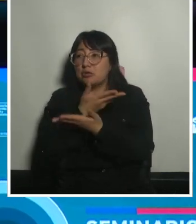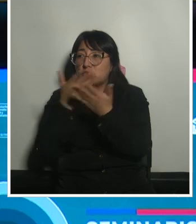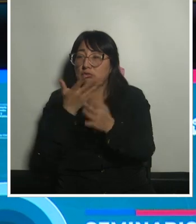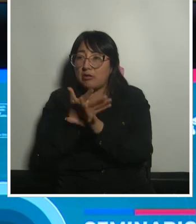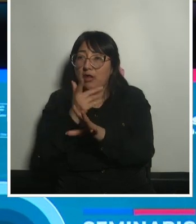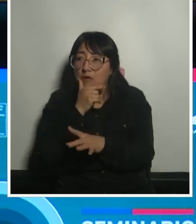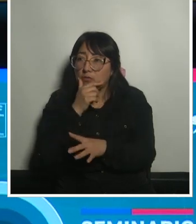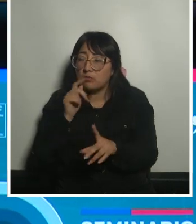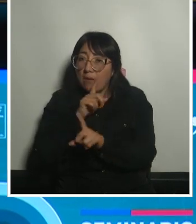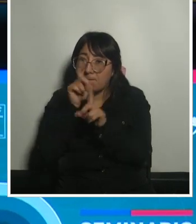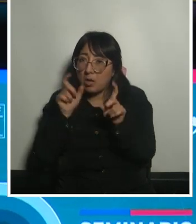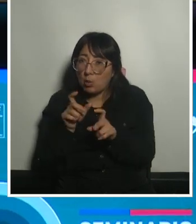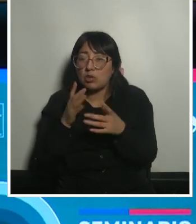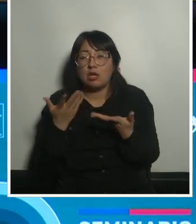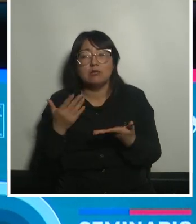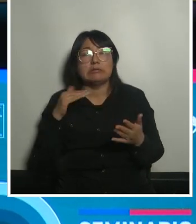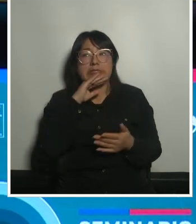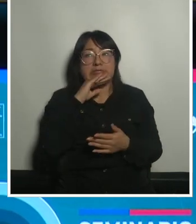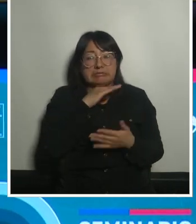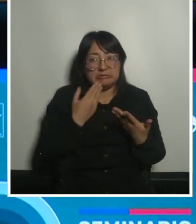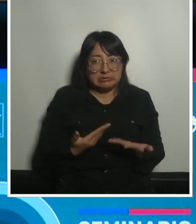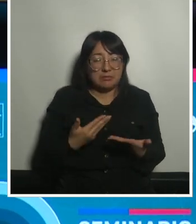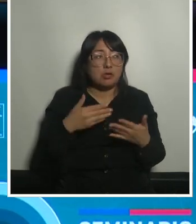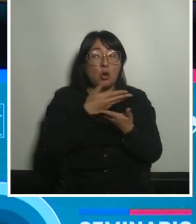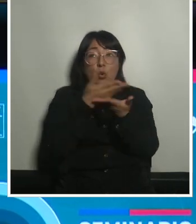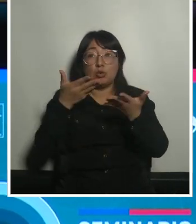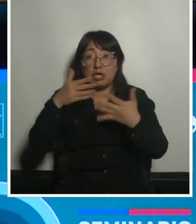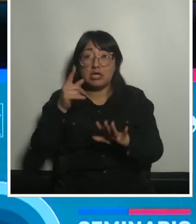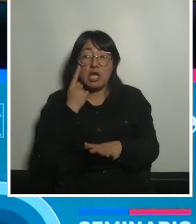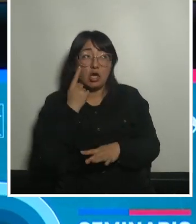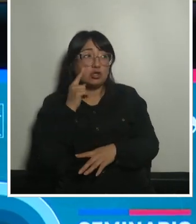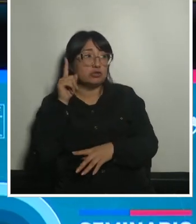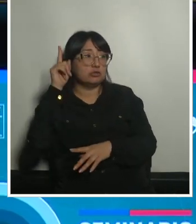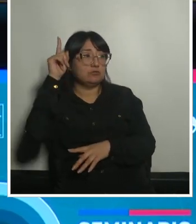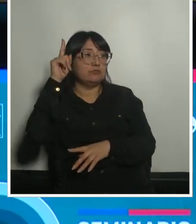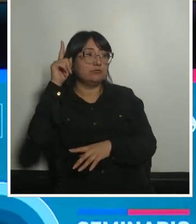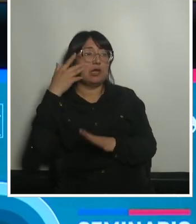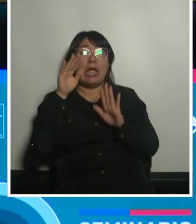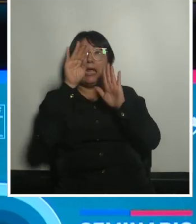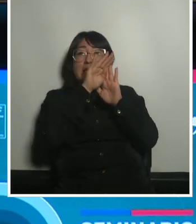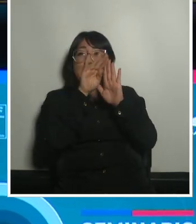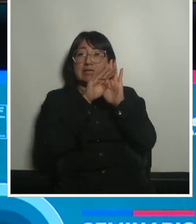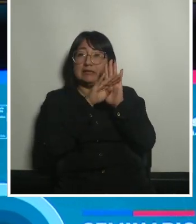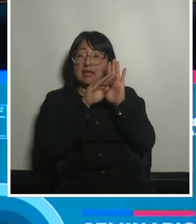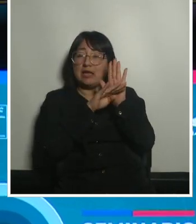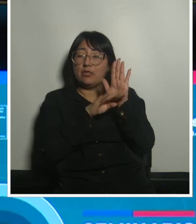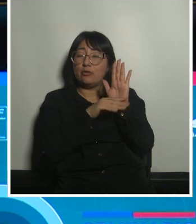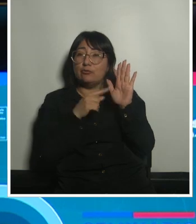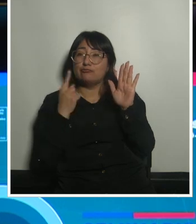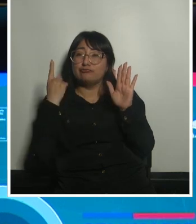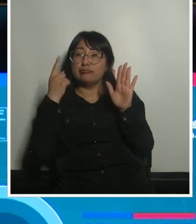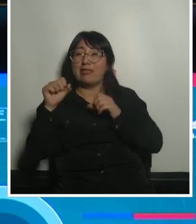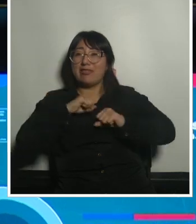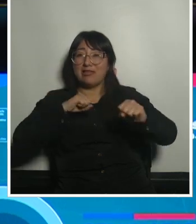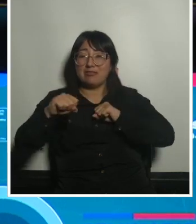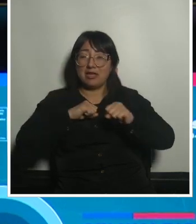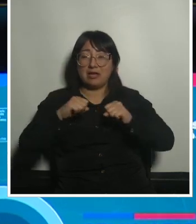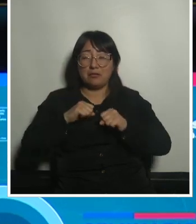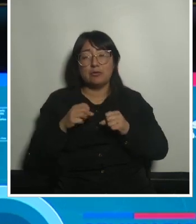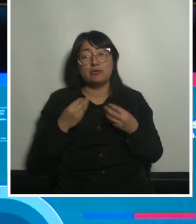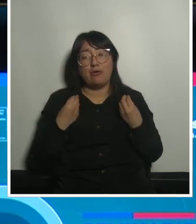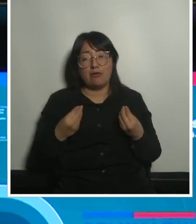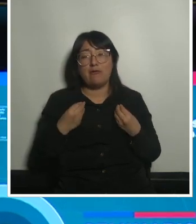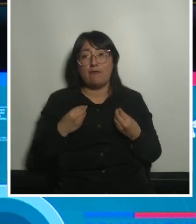preguntas. Y bueno, esto ya lo conocerán, es el listado, ¿cierto?, de terremotos y